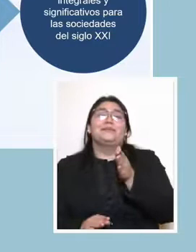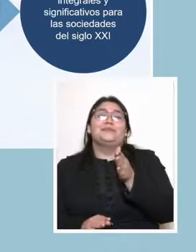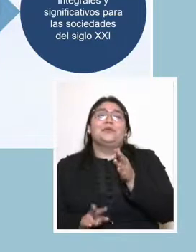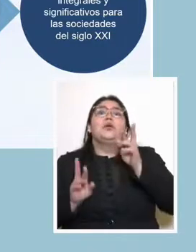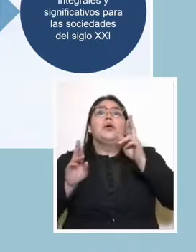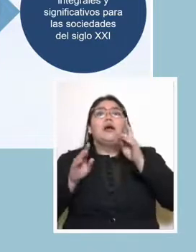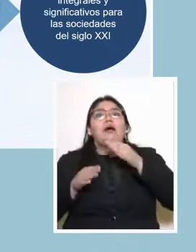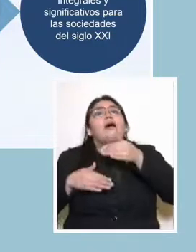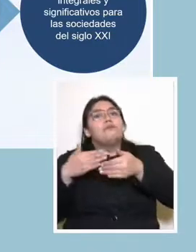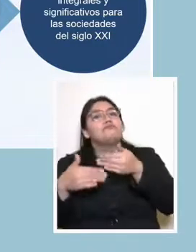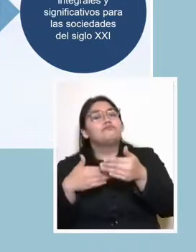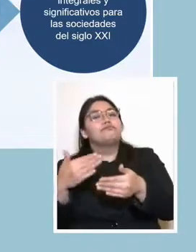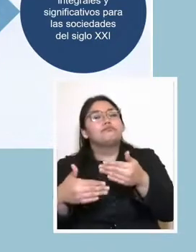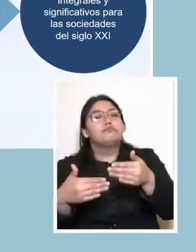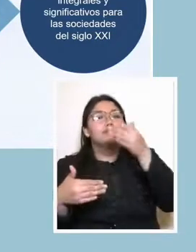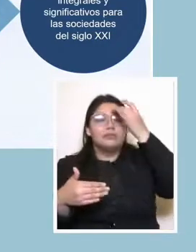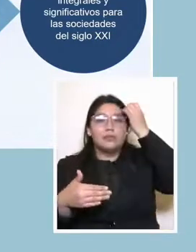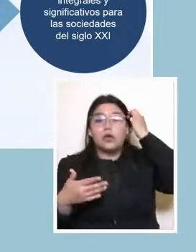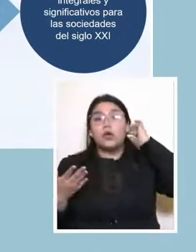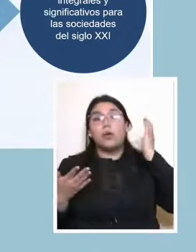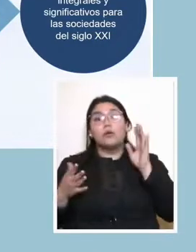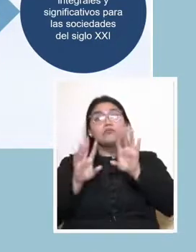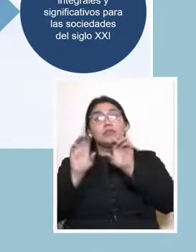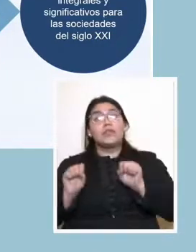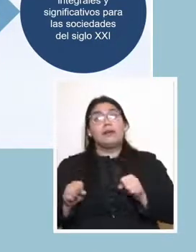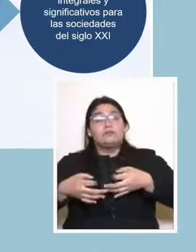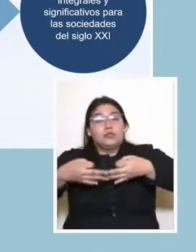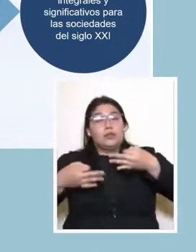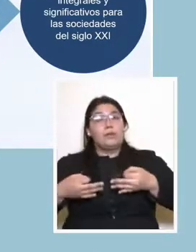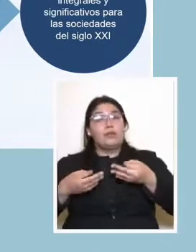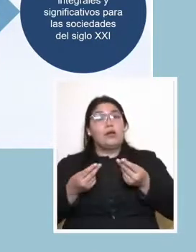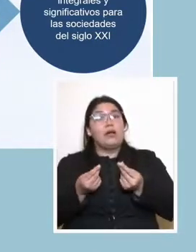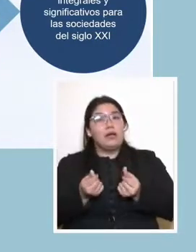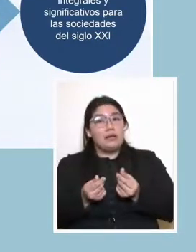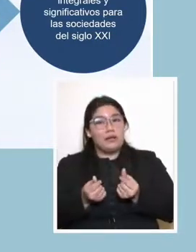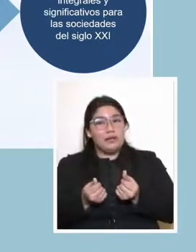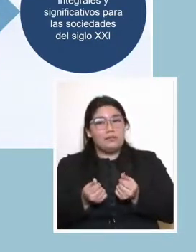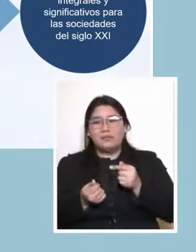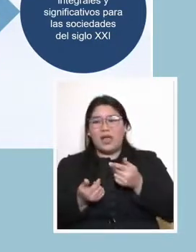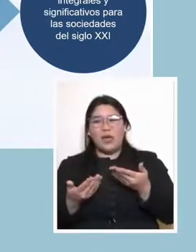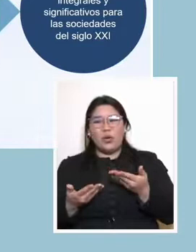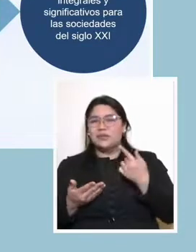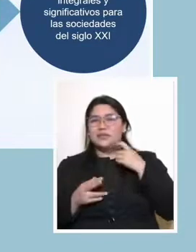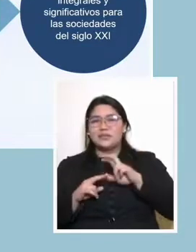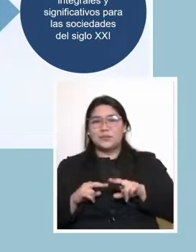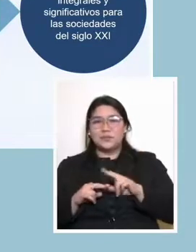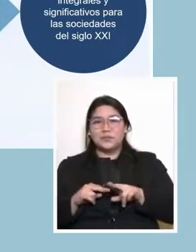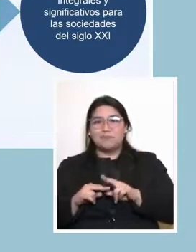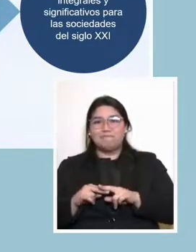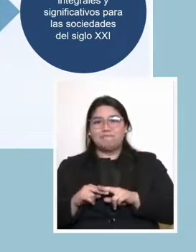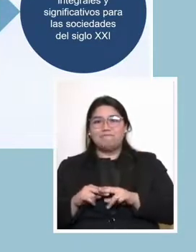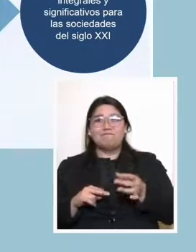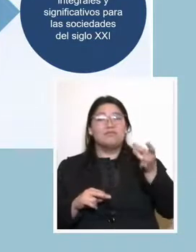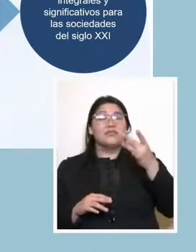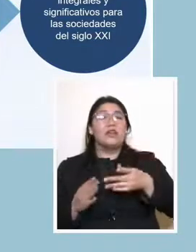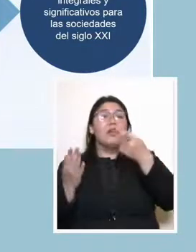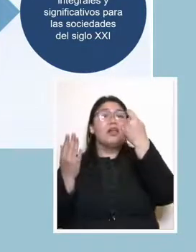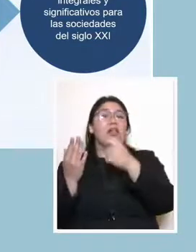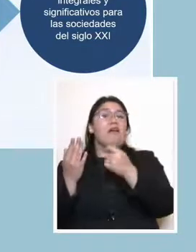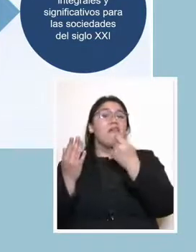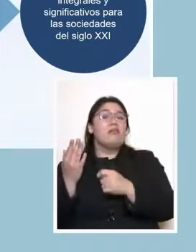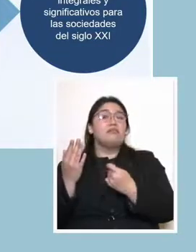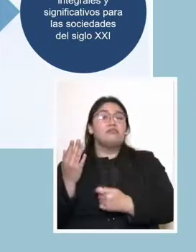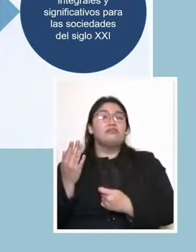avanzar desde un sistema de aseguramiento que lo que hace es que más bien solo implementa evaluaciones de gran escala